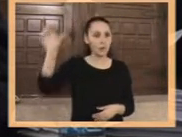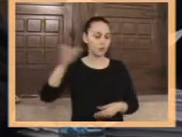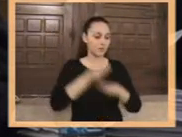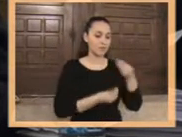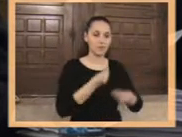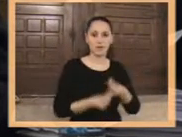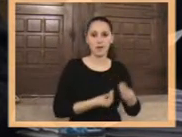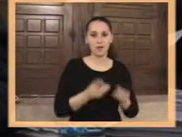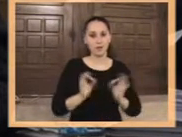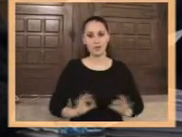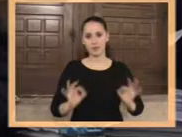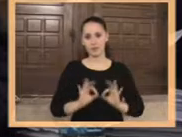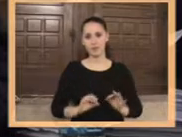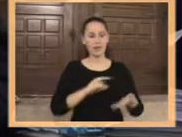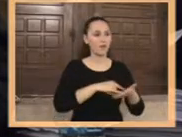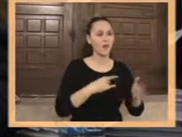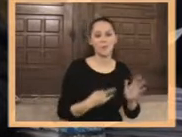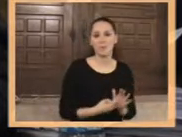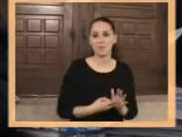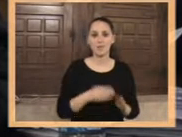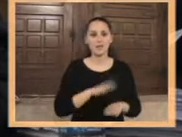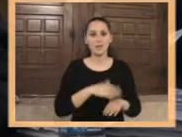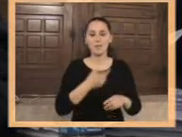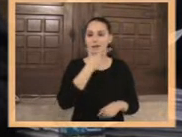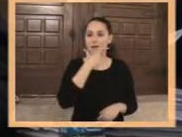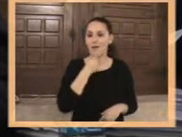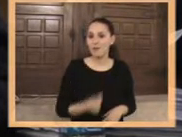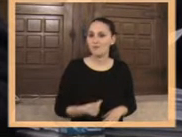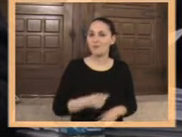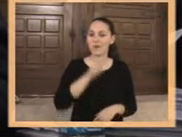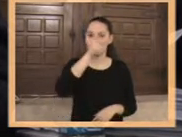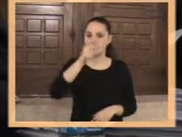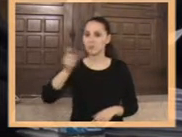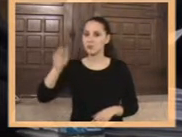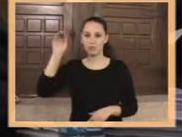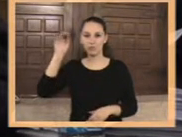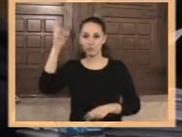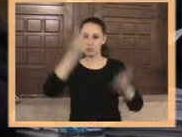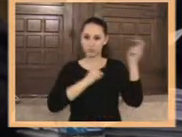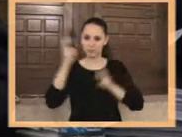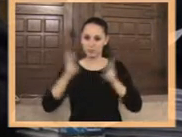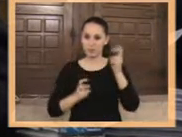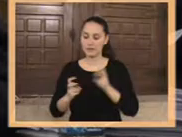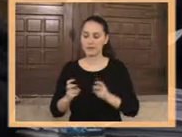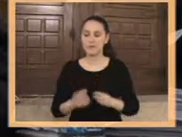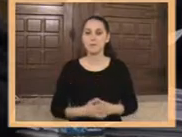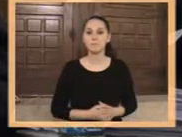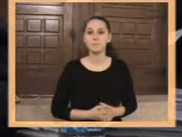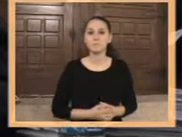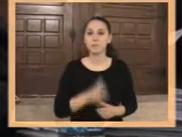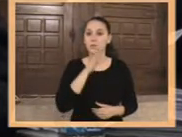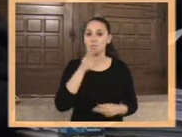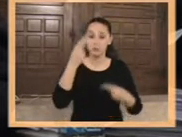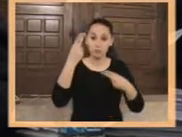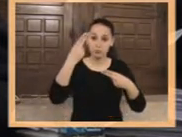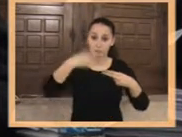marcha medidas para facilitar la llegada segura y correcta acogida de estas personas. Las situaciones creadas por el cierre de las fronteras